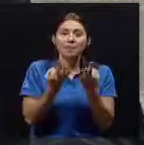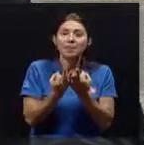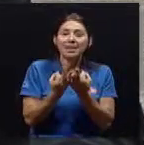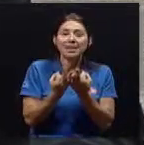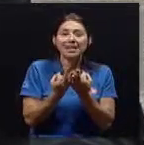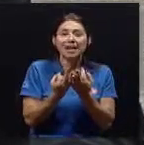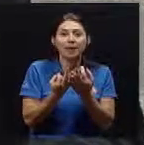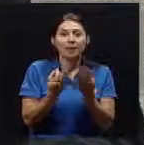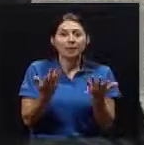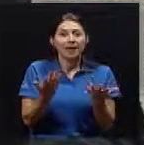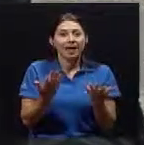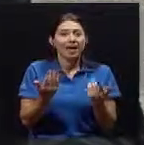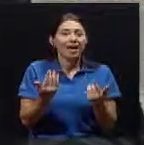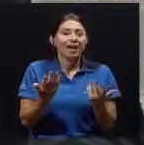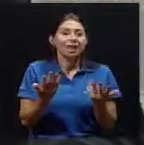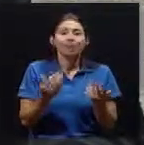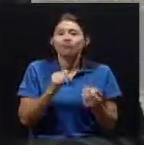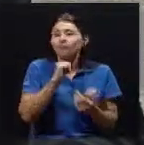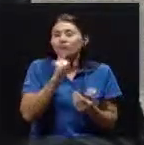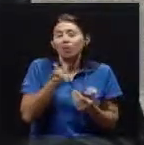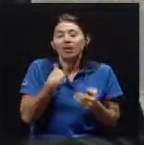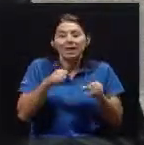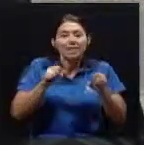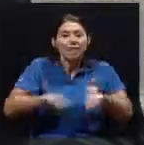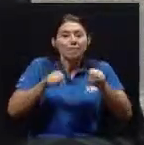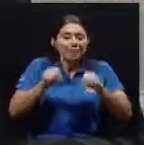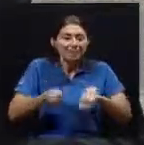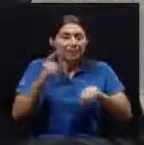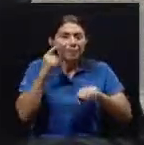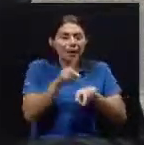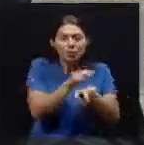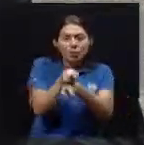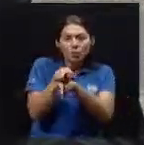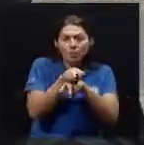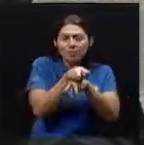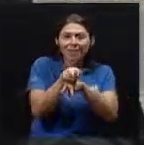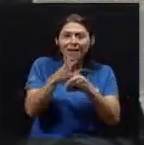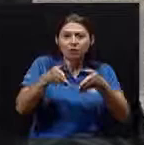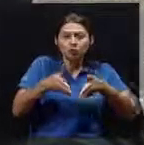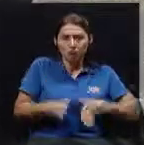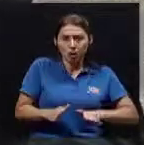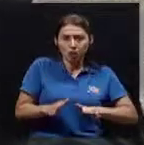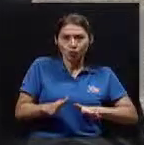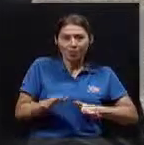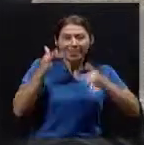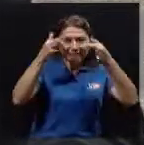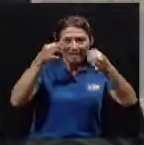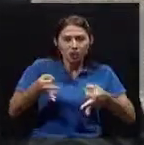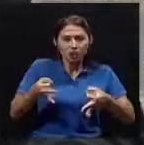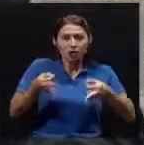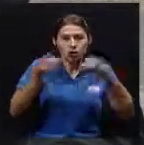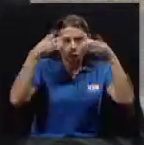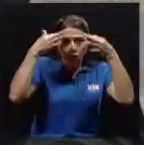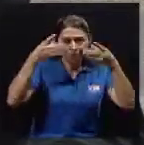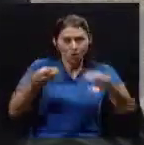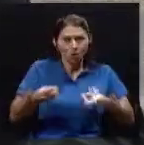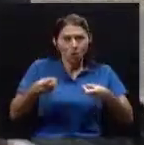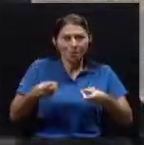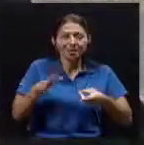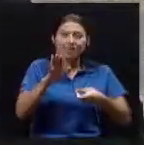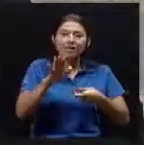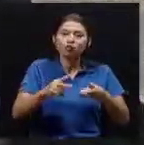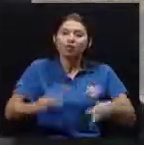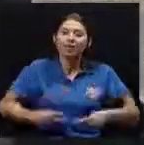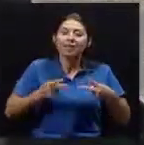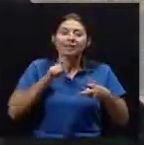familia de supervisar las acciones de sus hijos en materia de decisiones alrededor de sus propias vidas sexuales. Pero